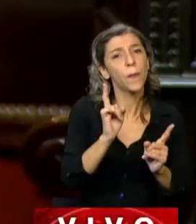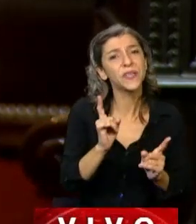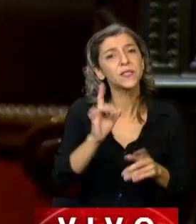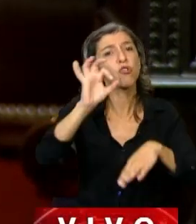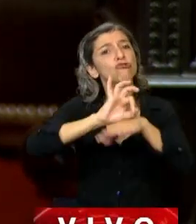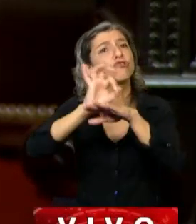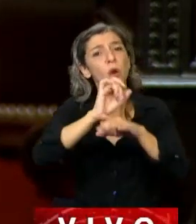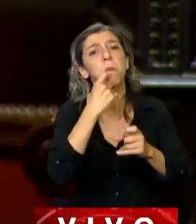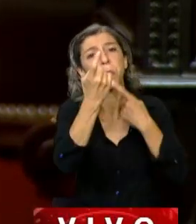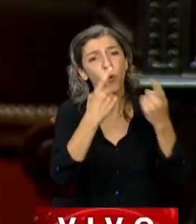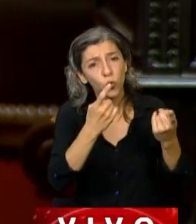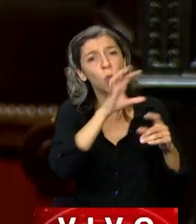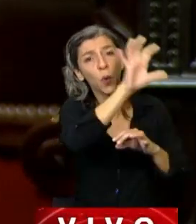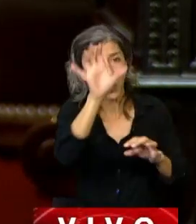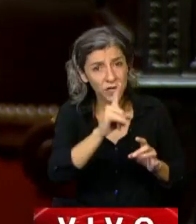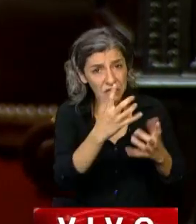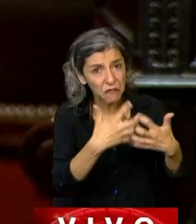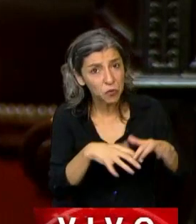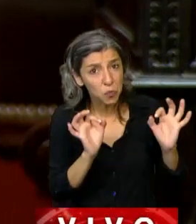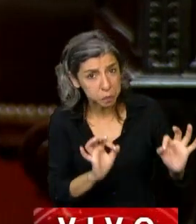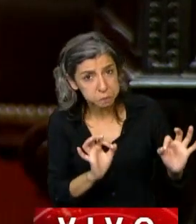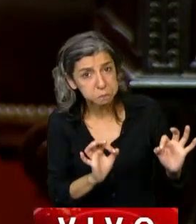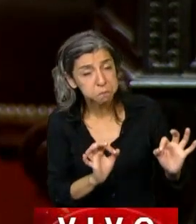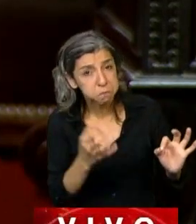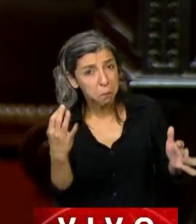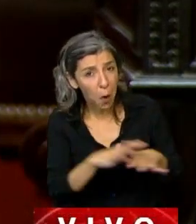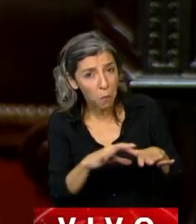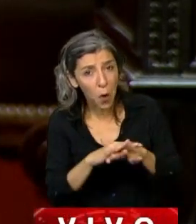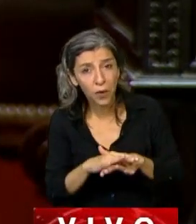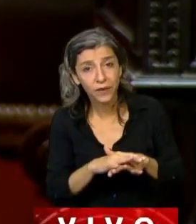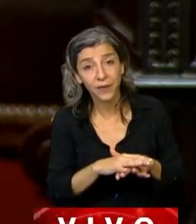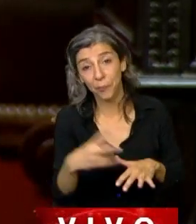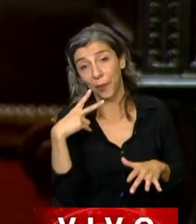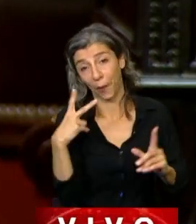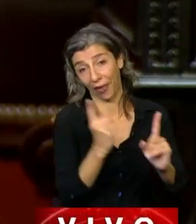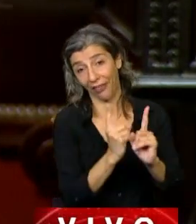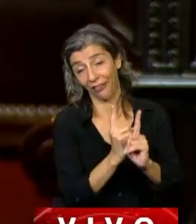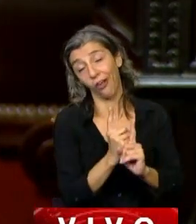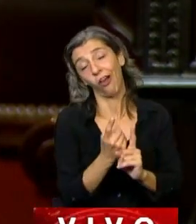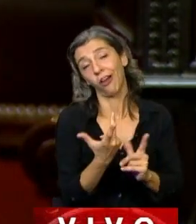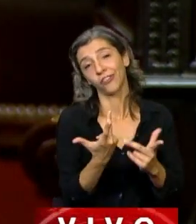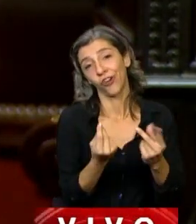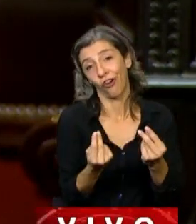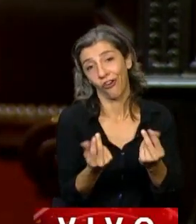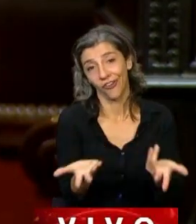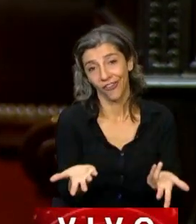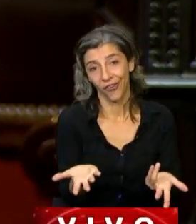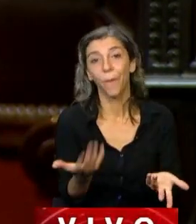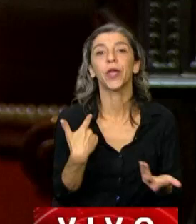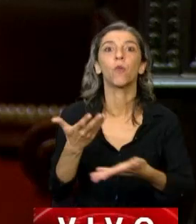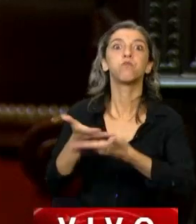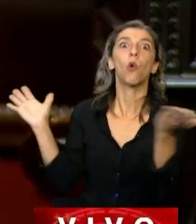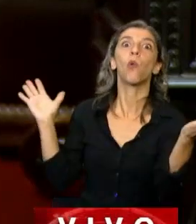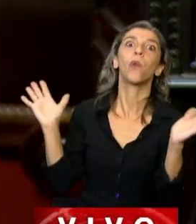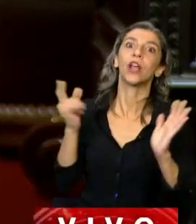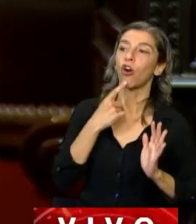resultados, si en sus provincias funcionó. Y en privado reconocen que no. Pero para reconocerlo en público